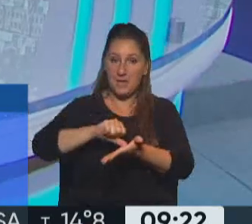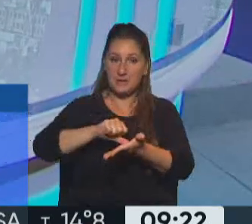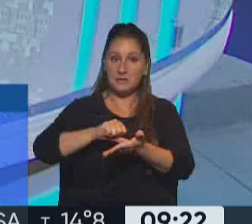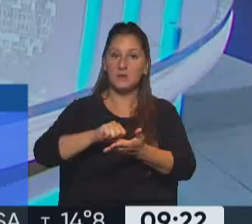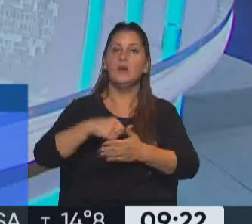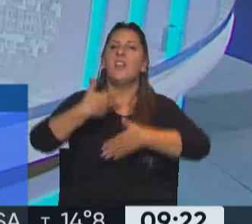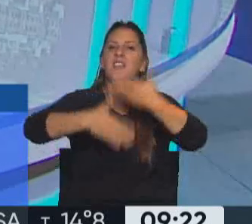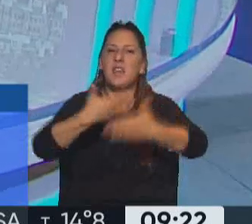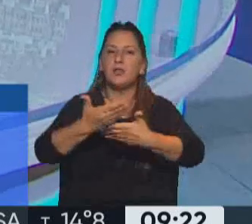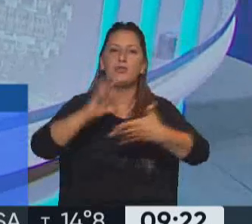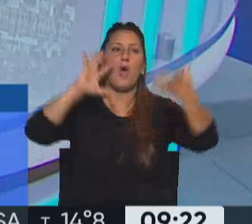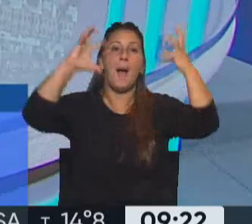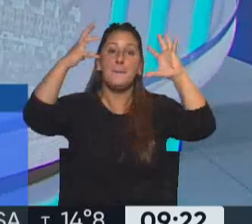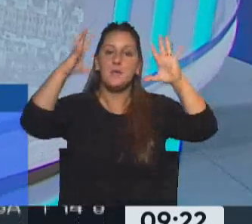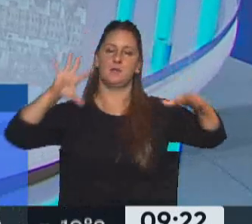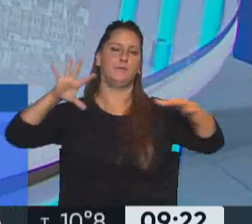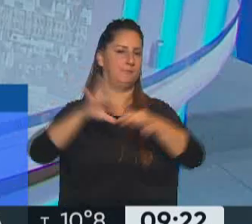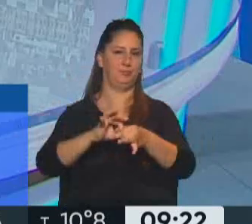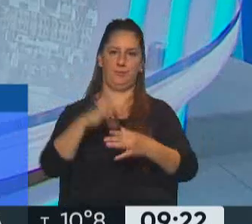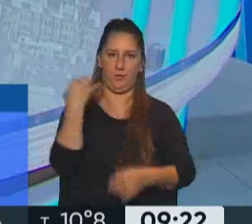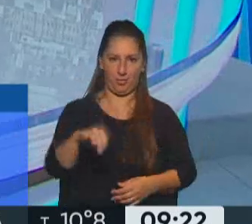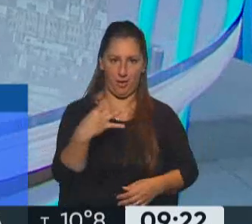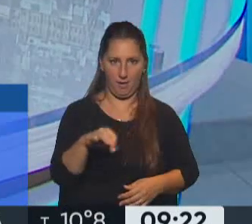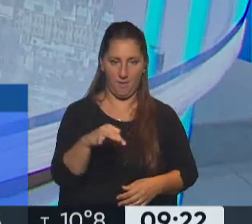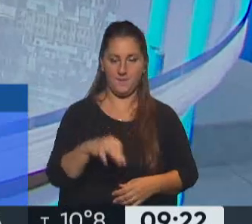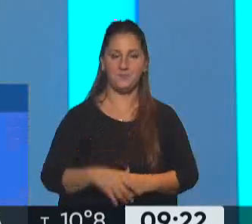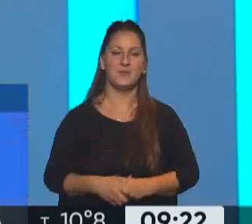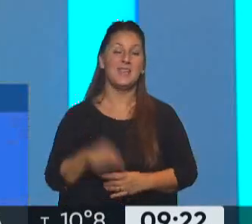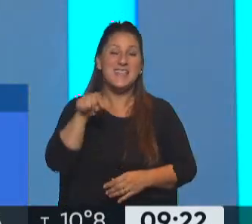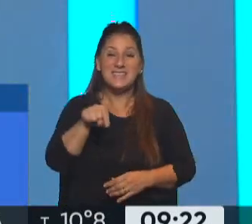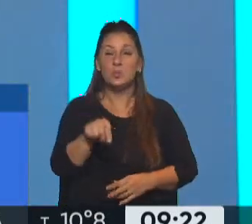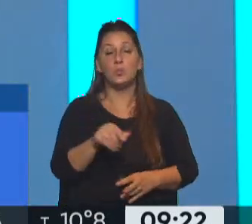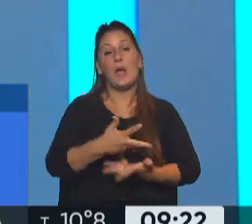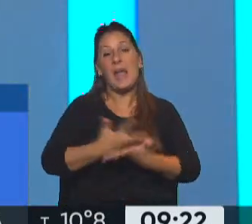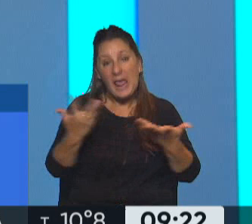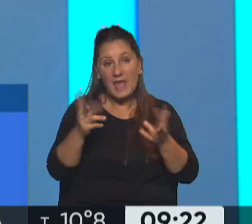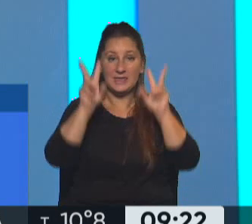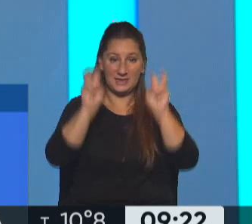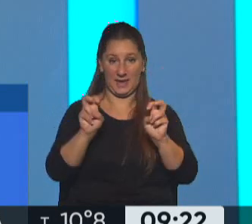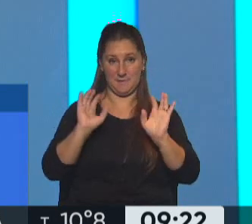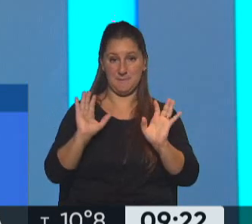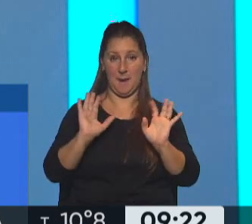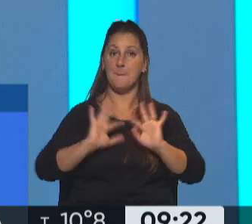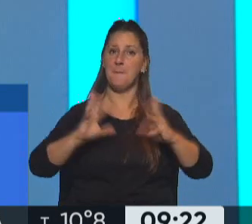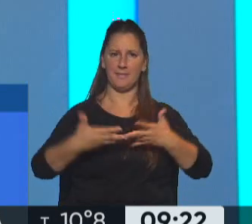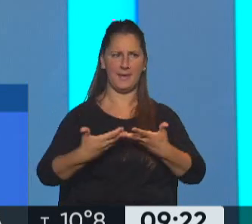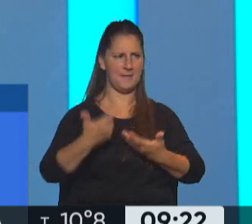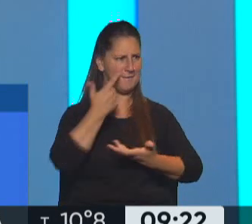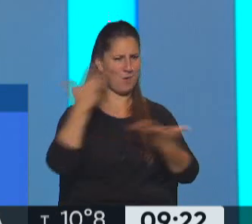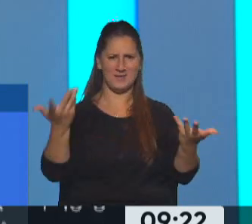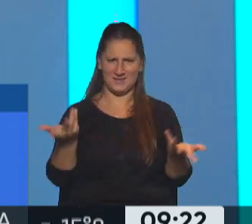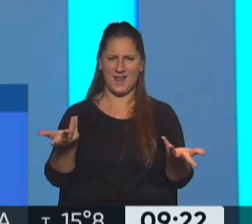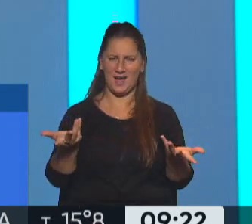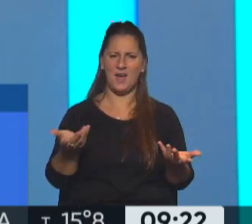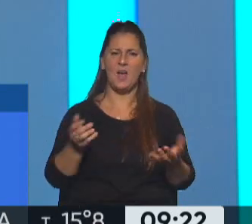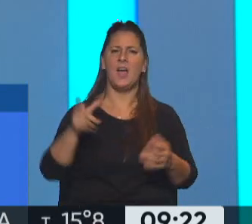desarrollo y ambientalismo tienen que ir de la mano, y porque sin duda es uno de los grandes temas que la pandemia también puso en evidencia, ¿sí? No es lo